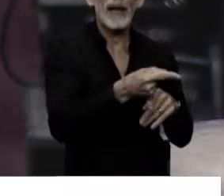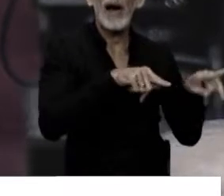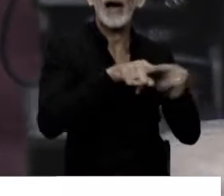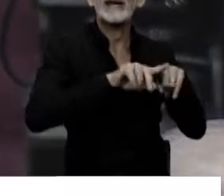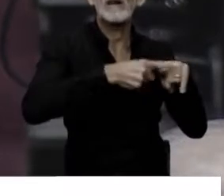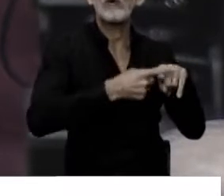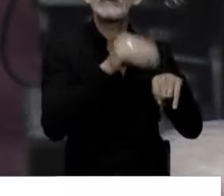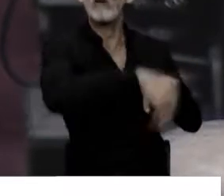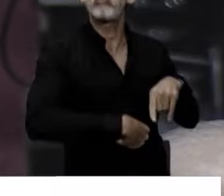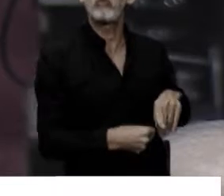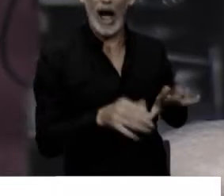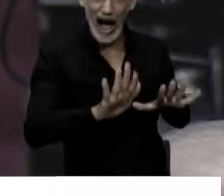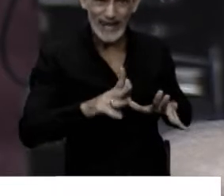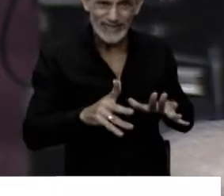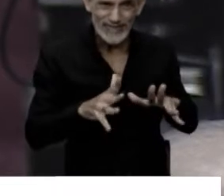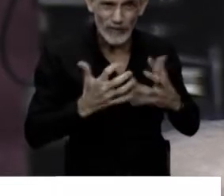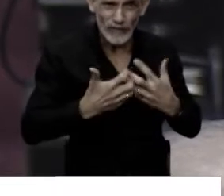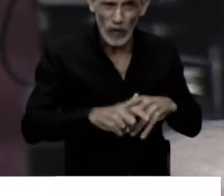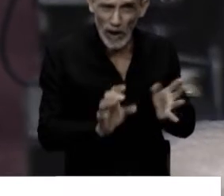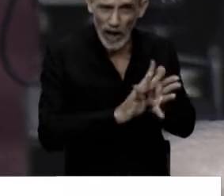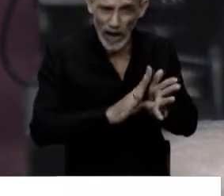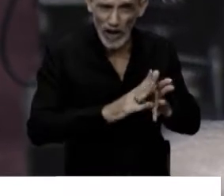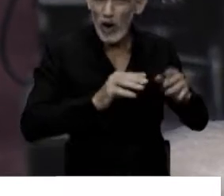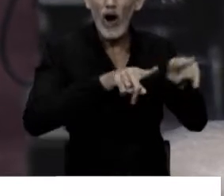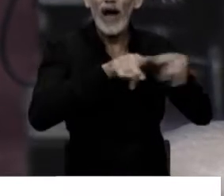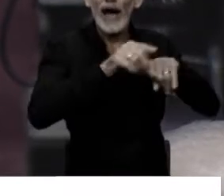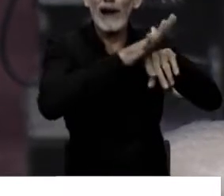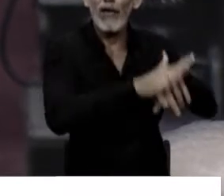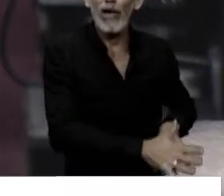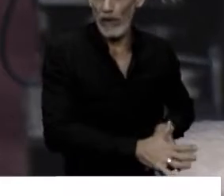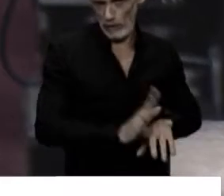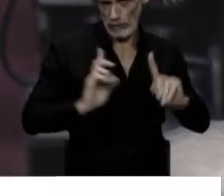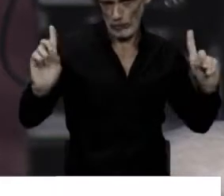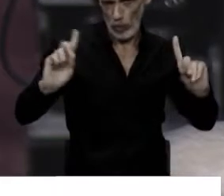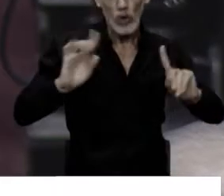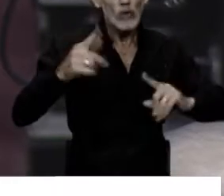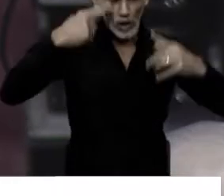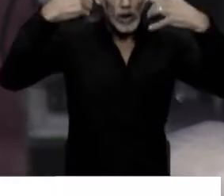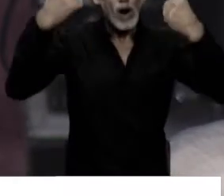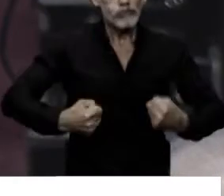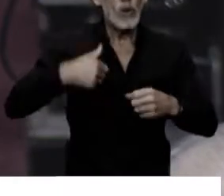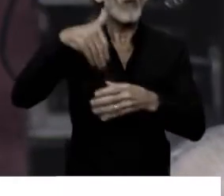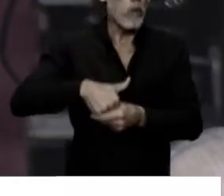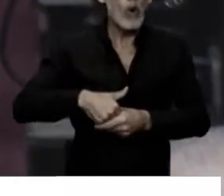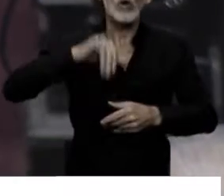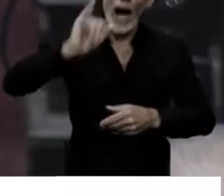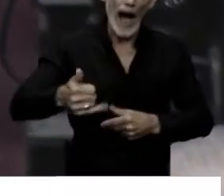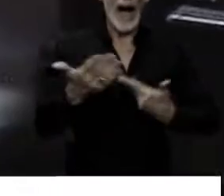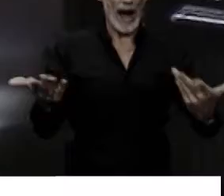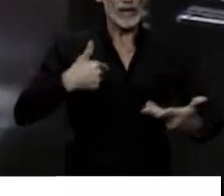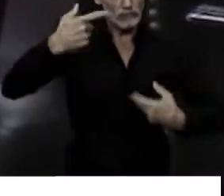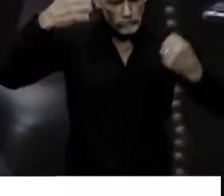carrera política. No funciona así. Estamos profundamente convencidas de lo que vamos a votar hoy.